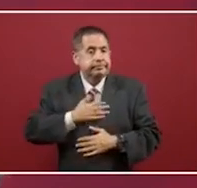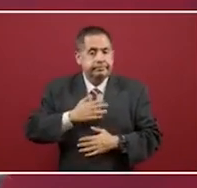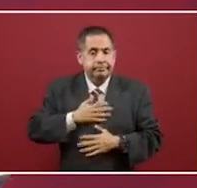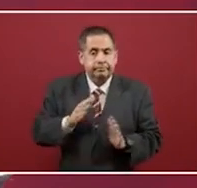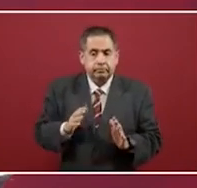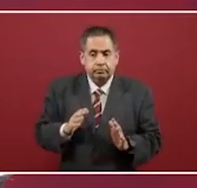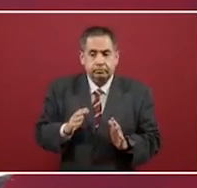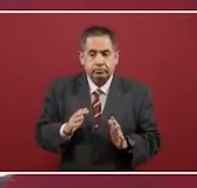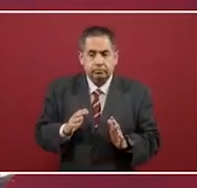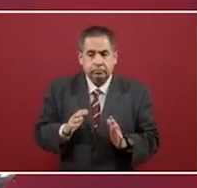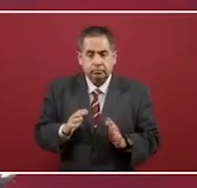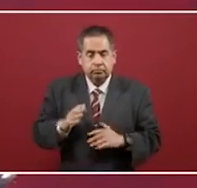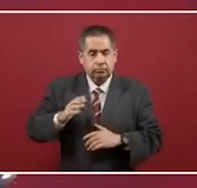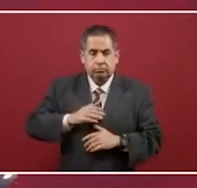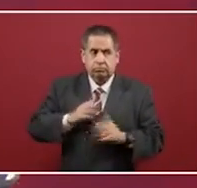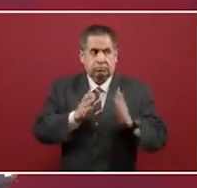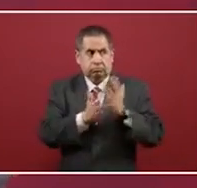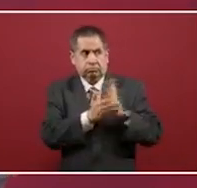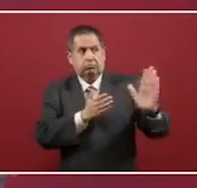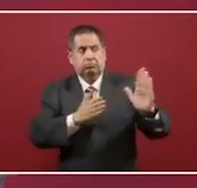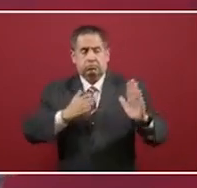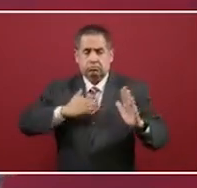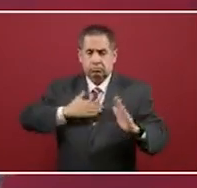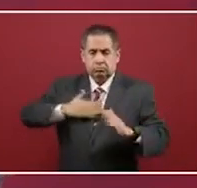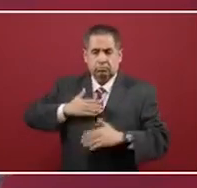nuestra soberanía.